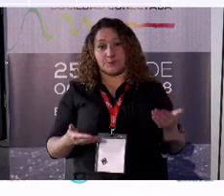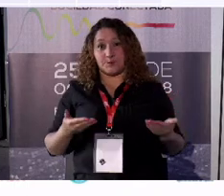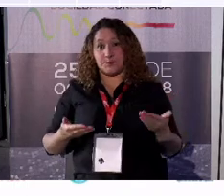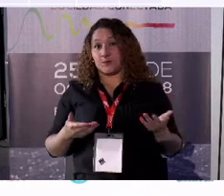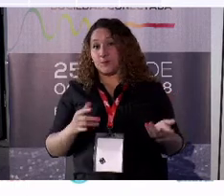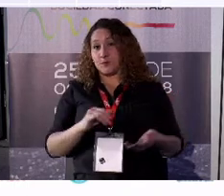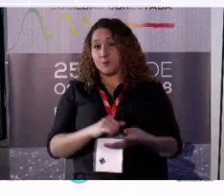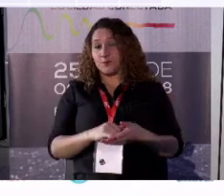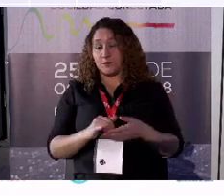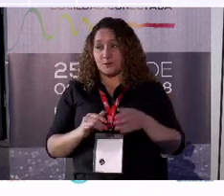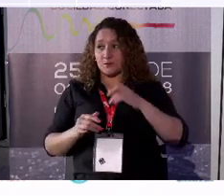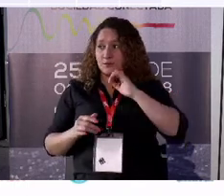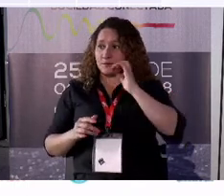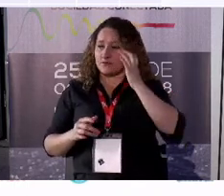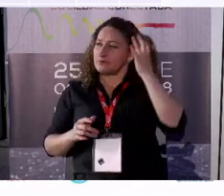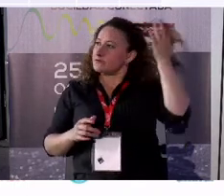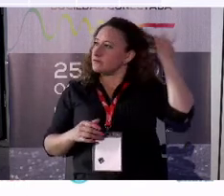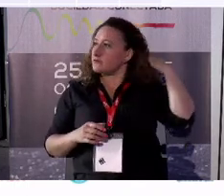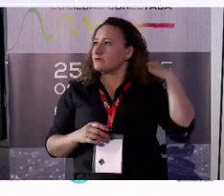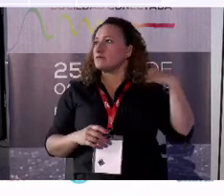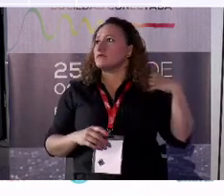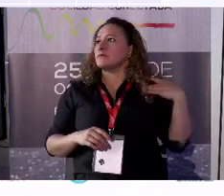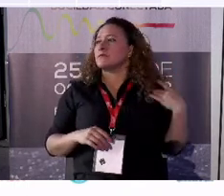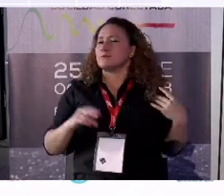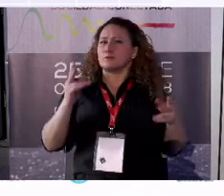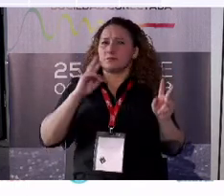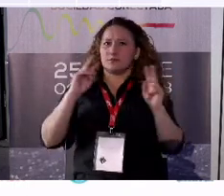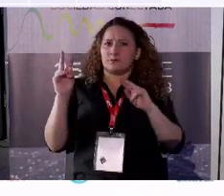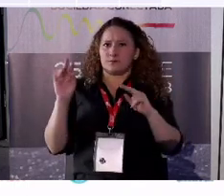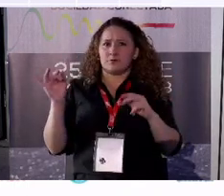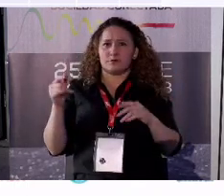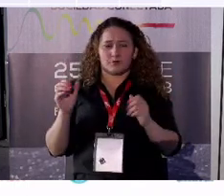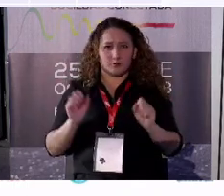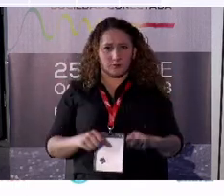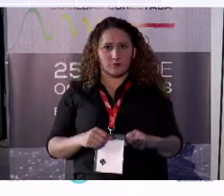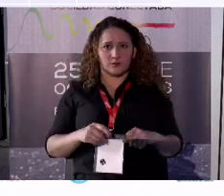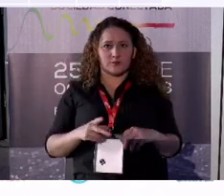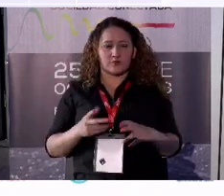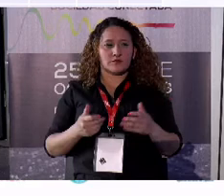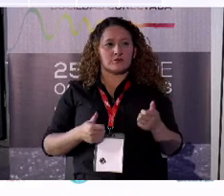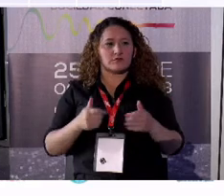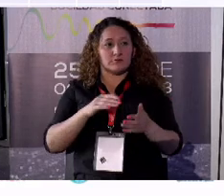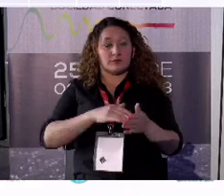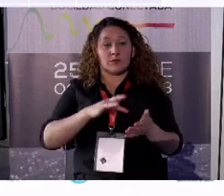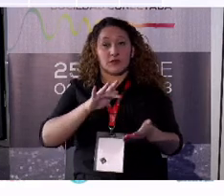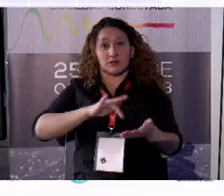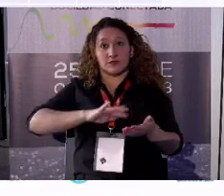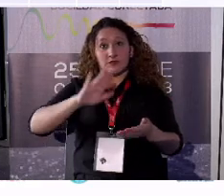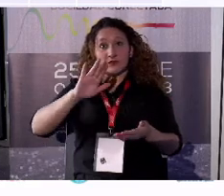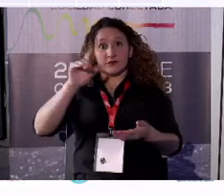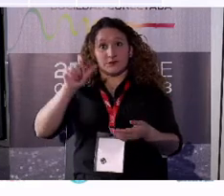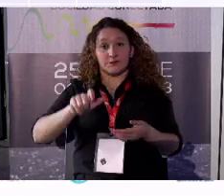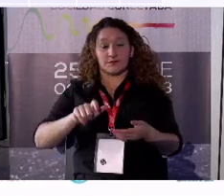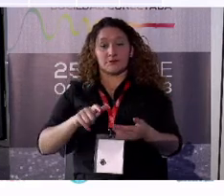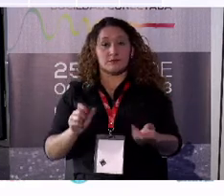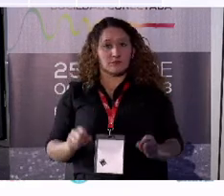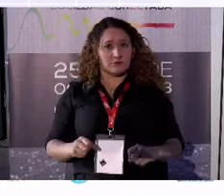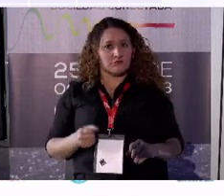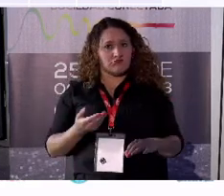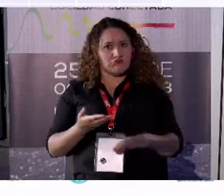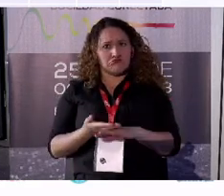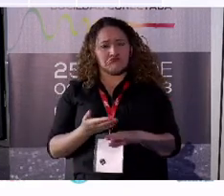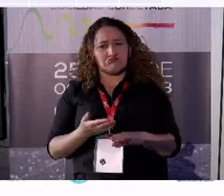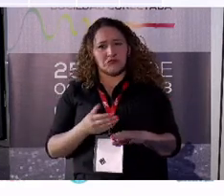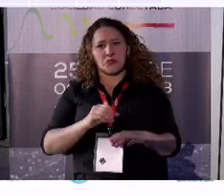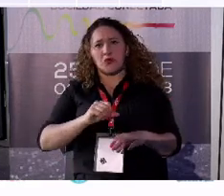Aquí entonces vemos que el participante tiene la posibilidad de, por ejemplo, hacer ofertas por